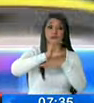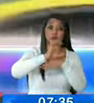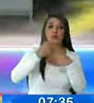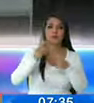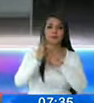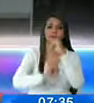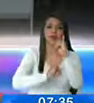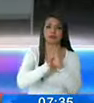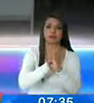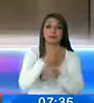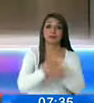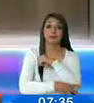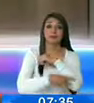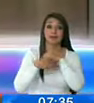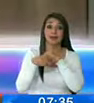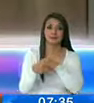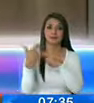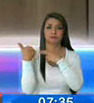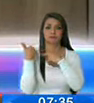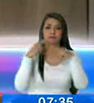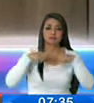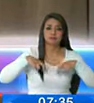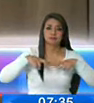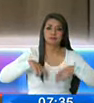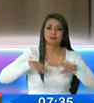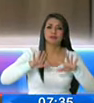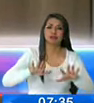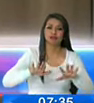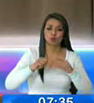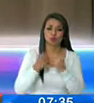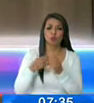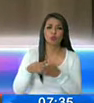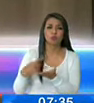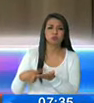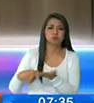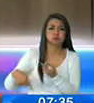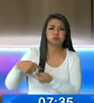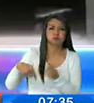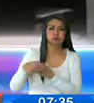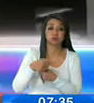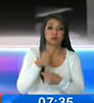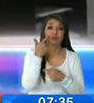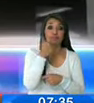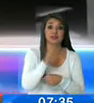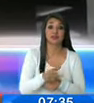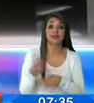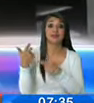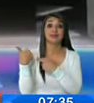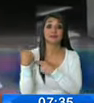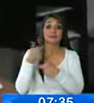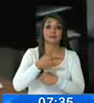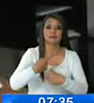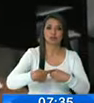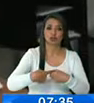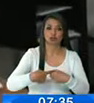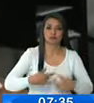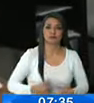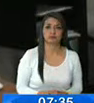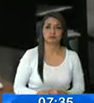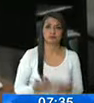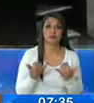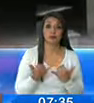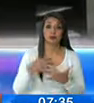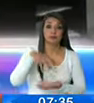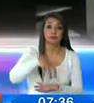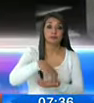Internacional, FEDOTI, de Pastaza. Inicialmente el caso estuvo a cargo de un grupo de fiscales de Quito. El caso se está investigando aquí